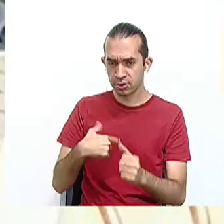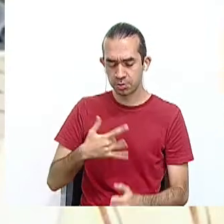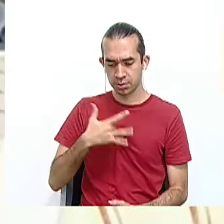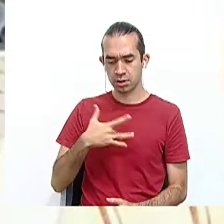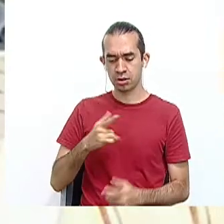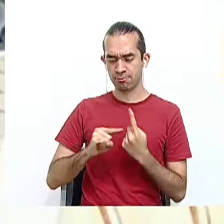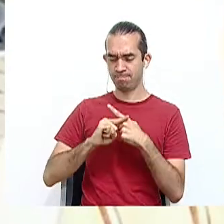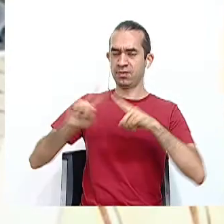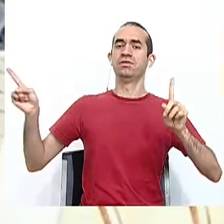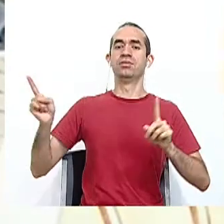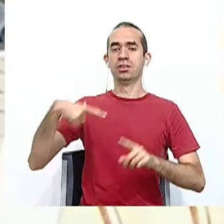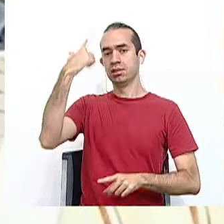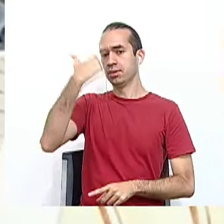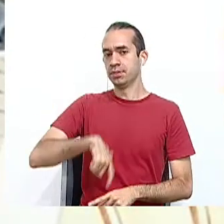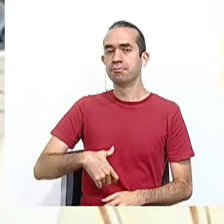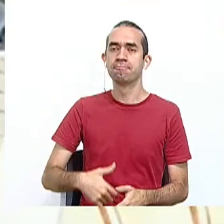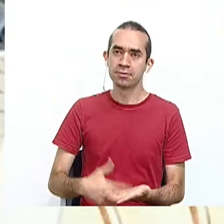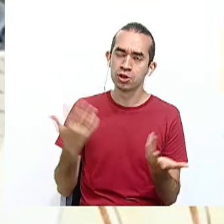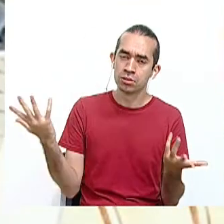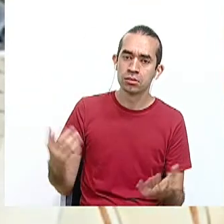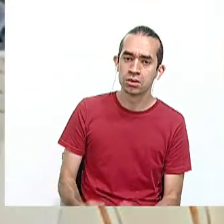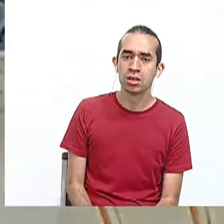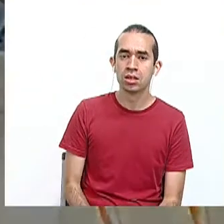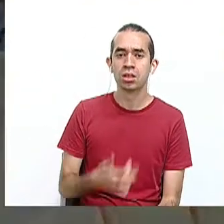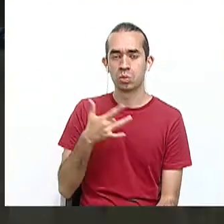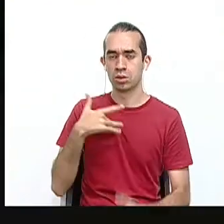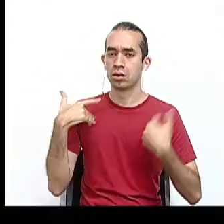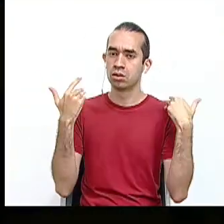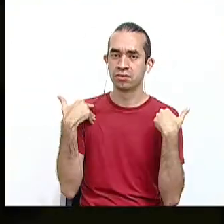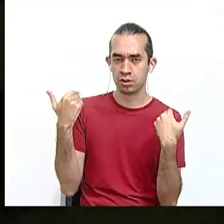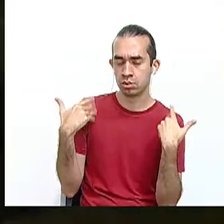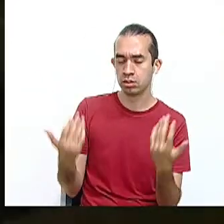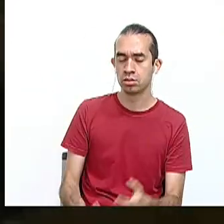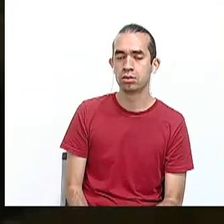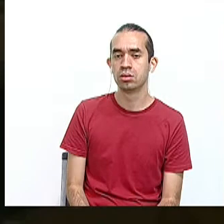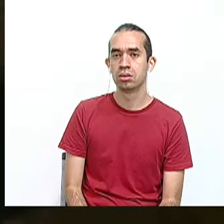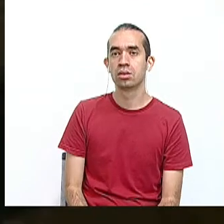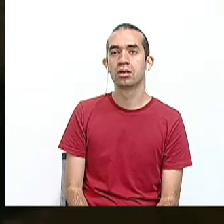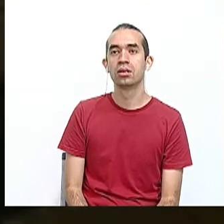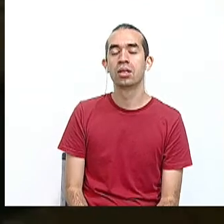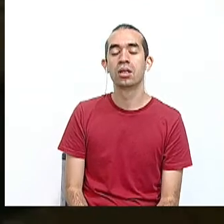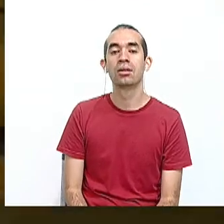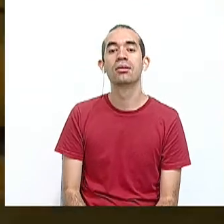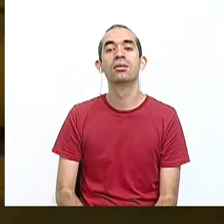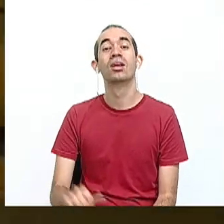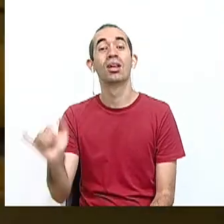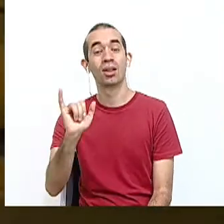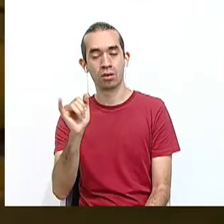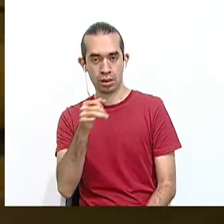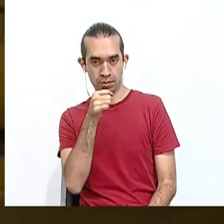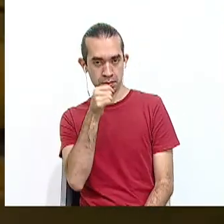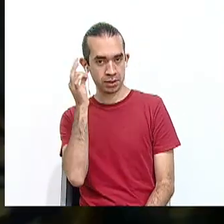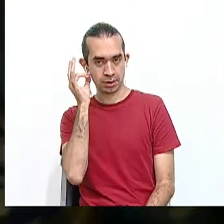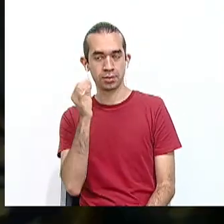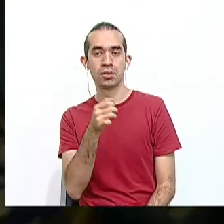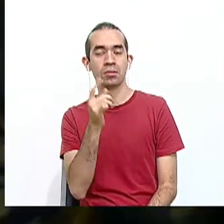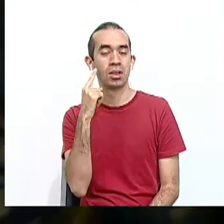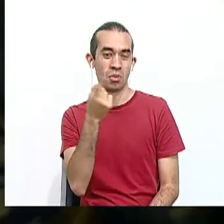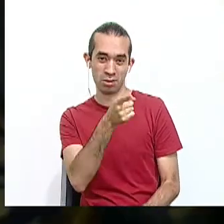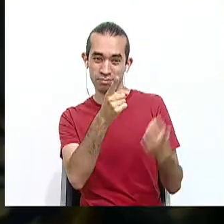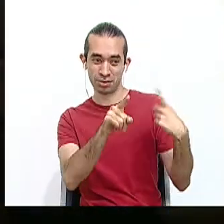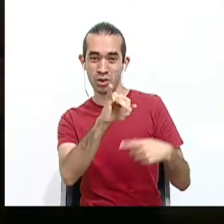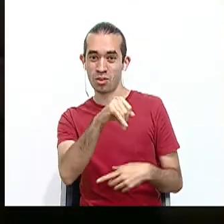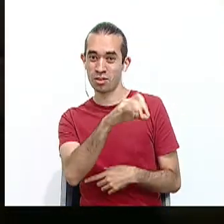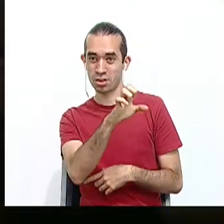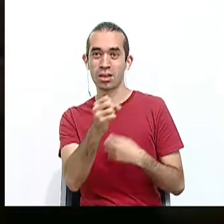diferente, obviamente. Me siento contento, feliz. Como lo hacía don José, cientos de personas duermen en las